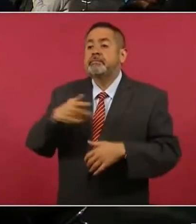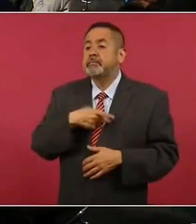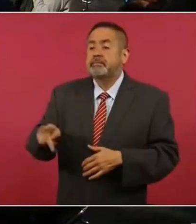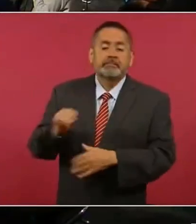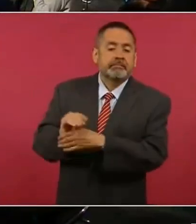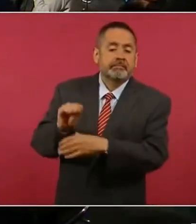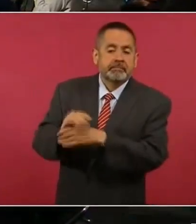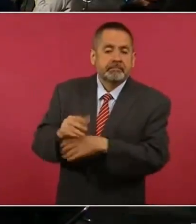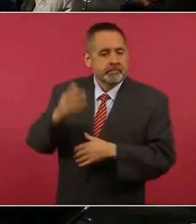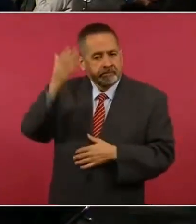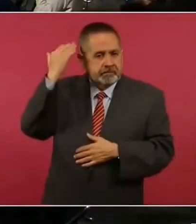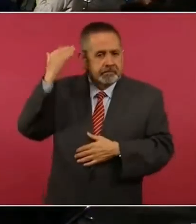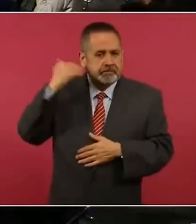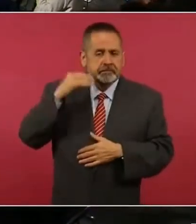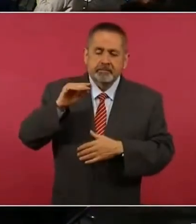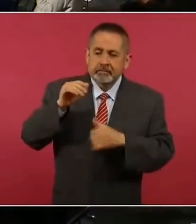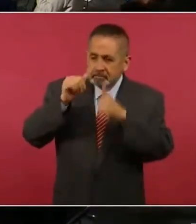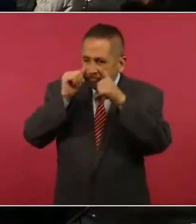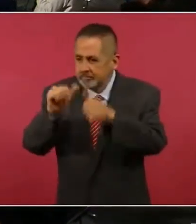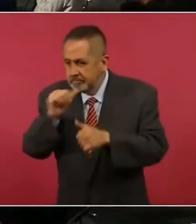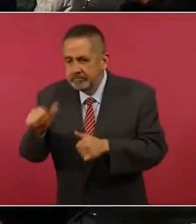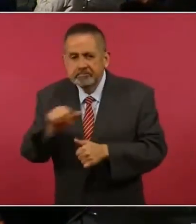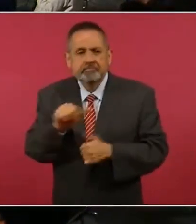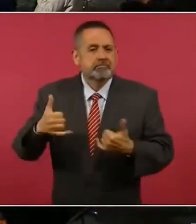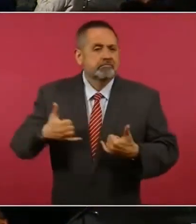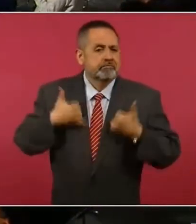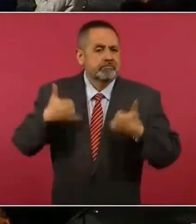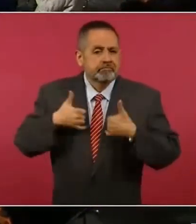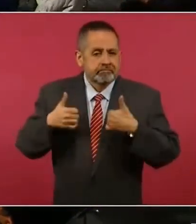que no eran atendidos, a los jóvenes